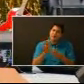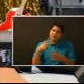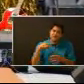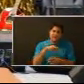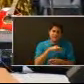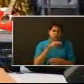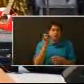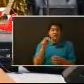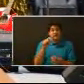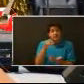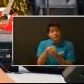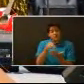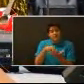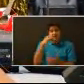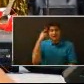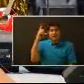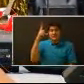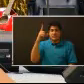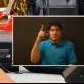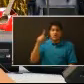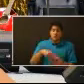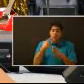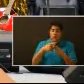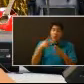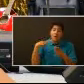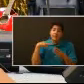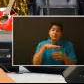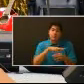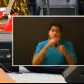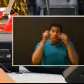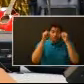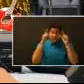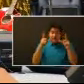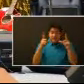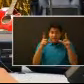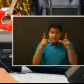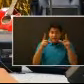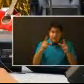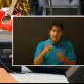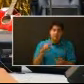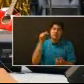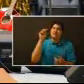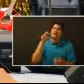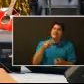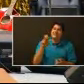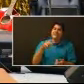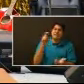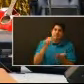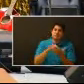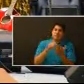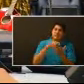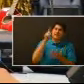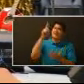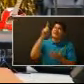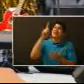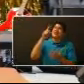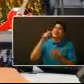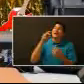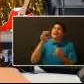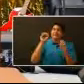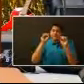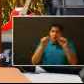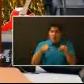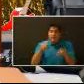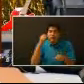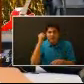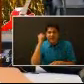tenemos que pedirle al Señor al despertar, que tenemos que pedirle al Señor es que podamos discernir, que